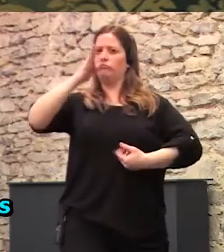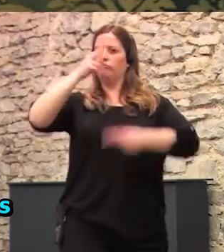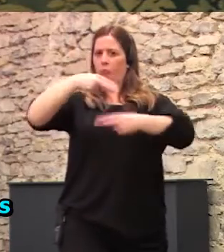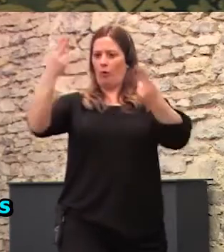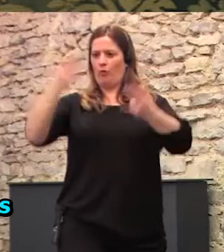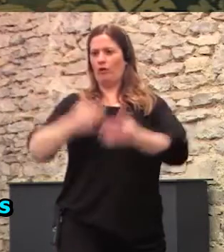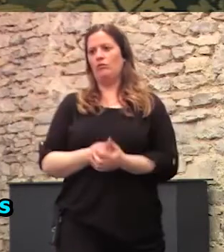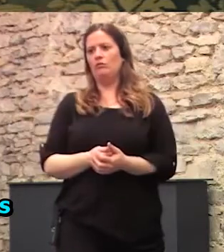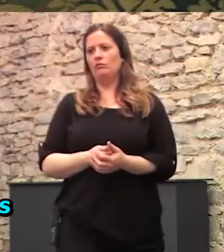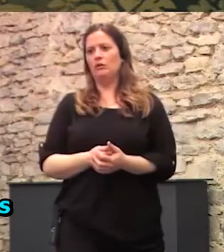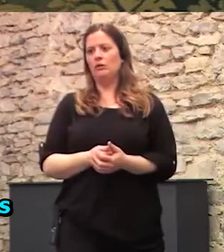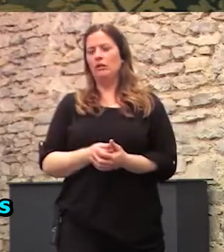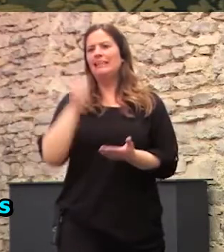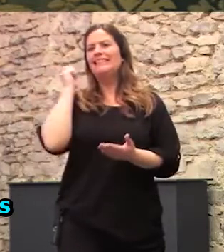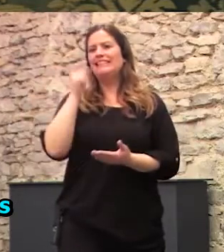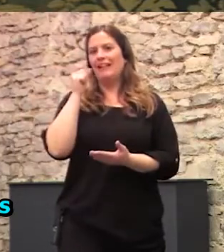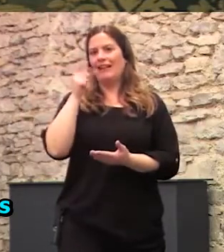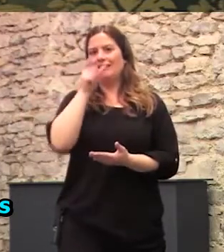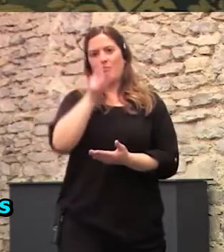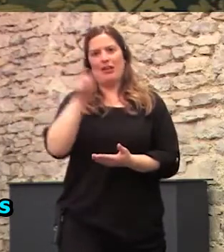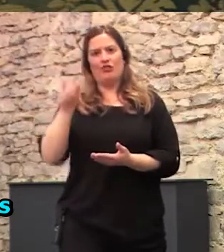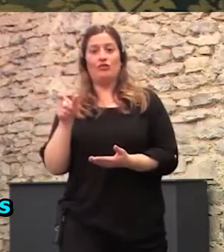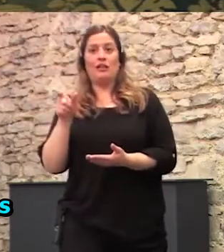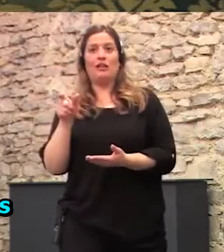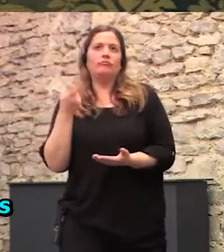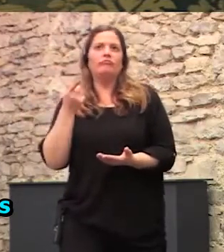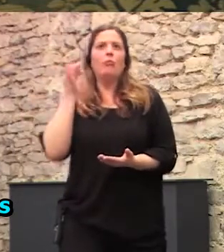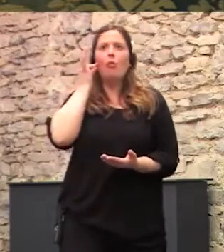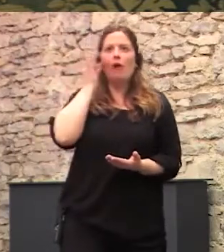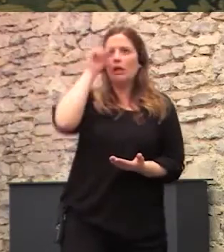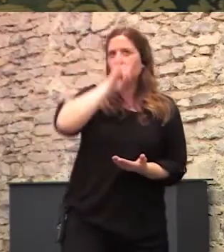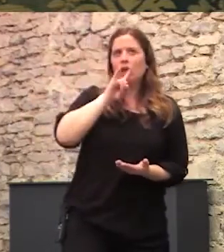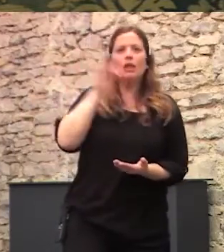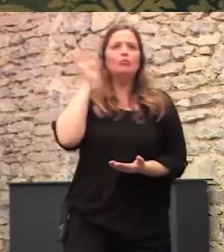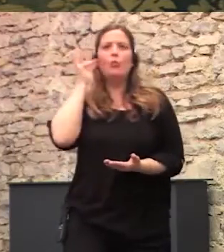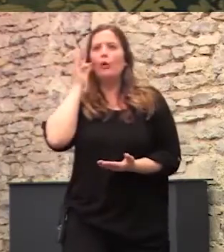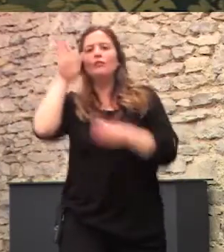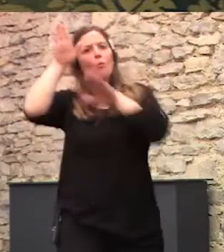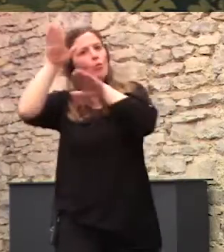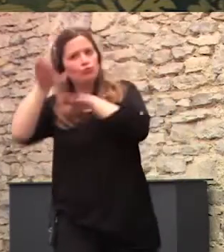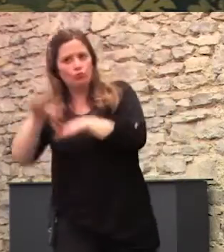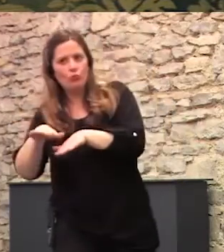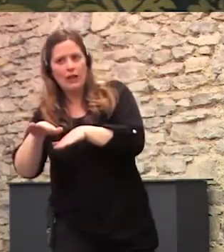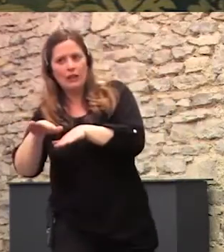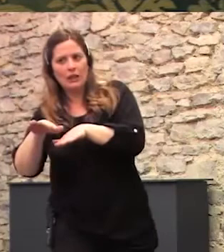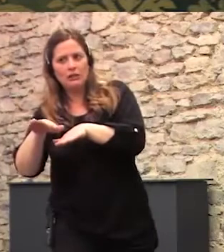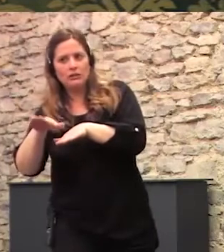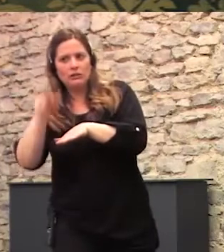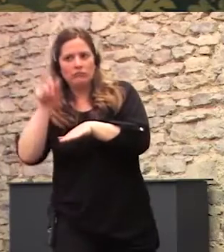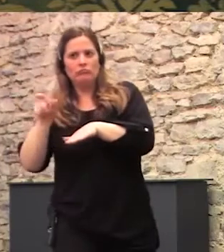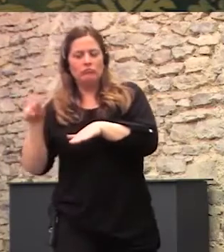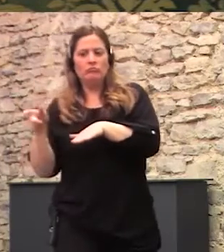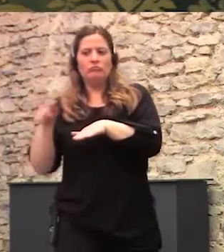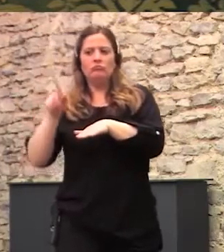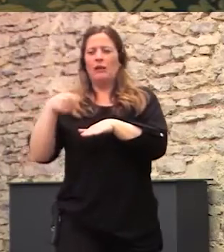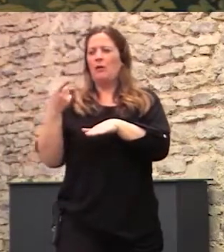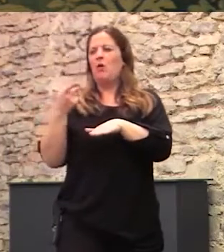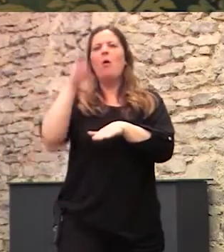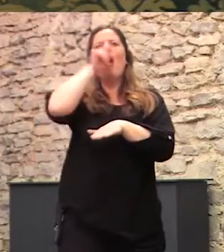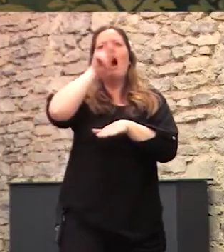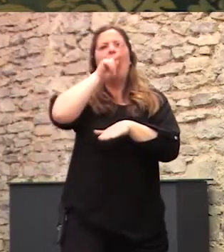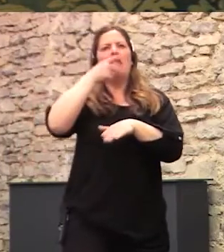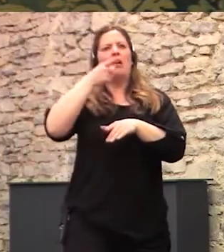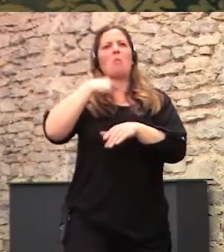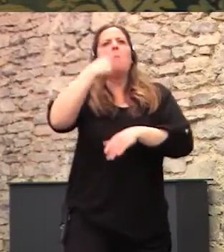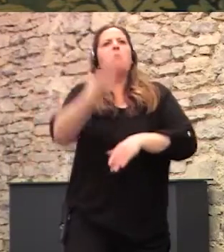tanto las personas, las mujeres negras como las mujeres musulmanas, se habla mucho en nuestro nombre, se defienden nuestros derechos, pero se